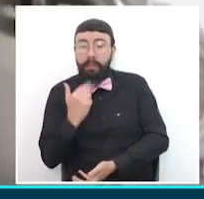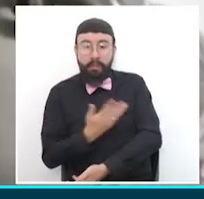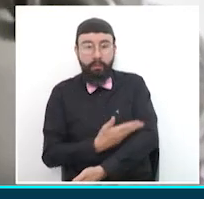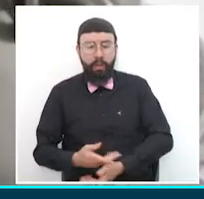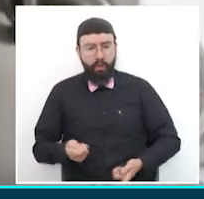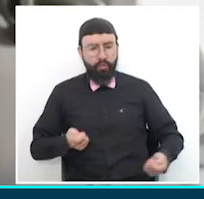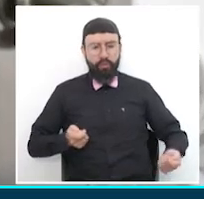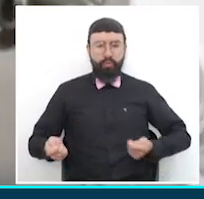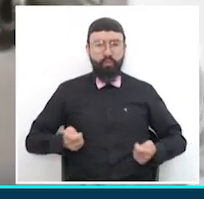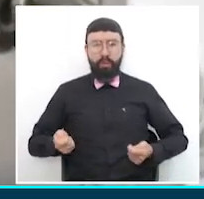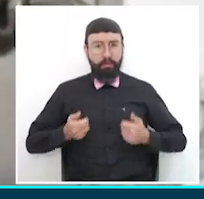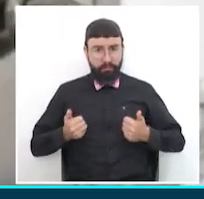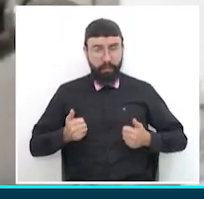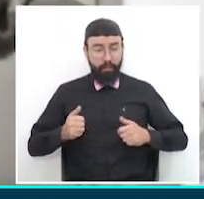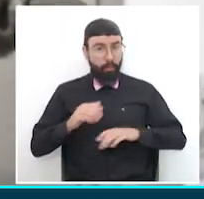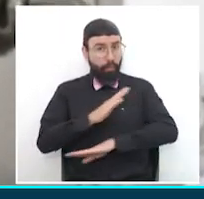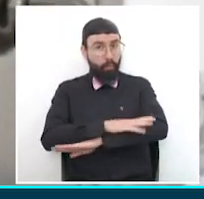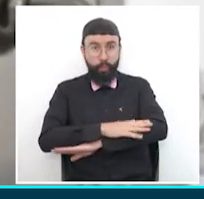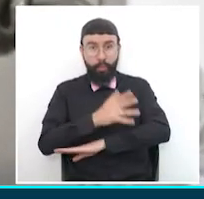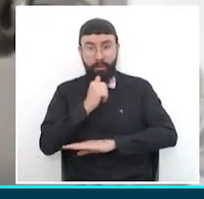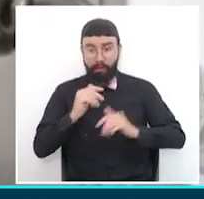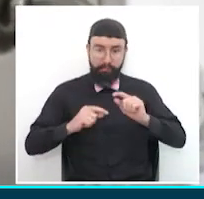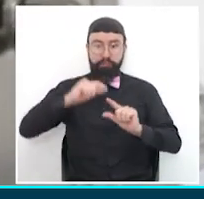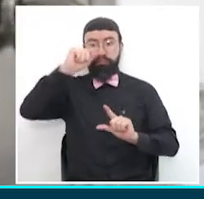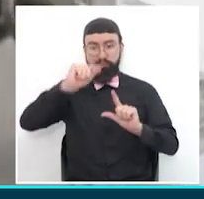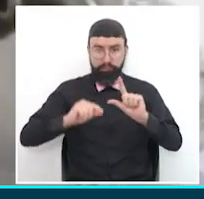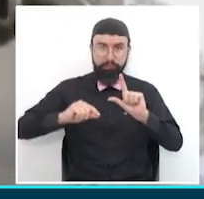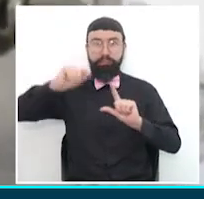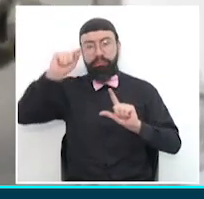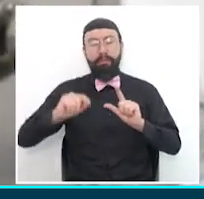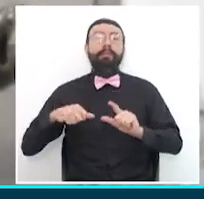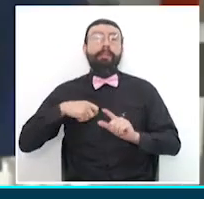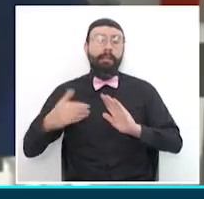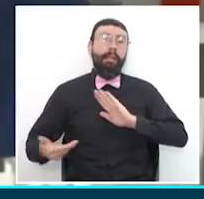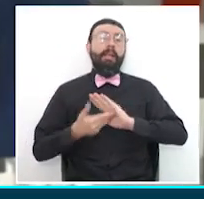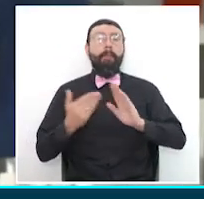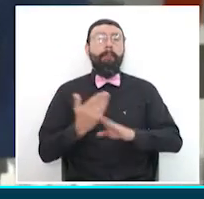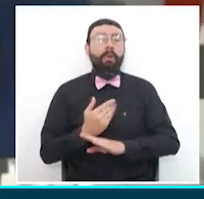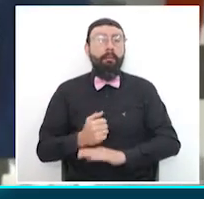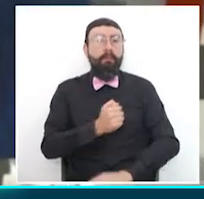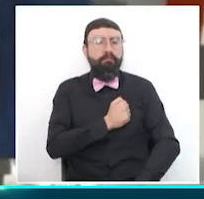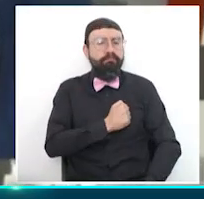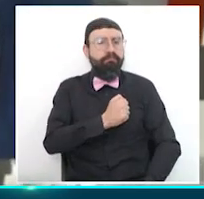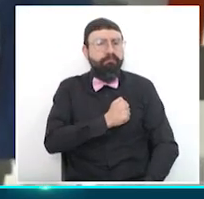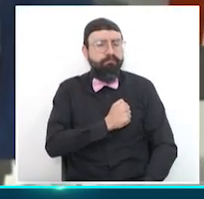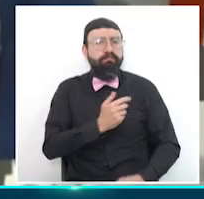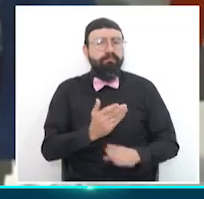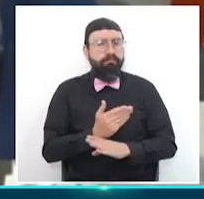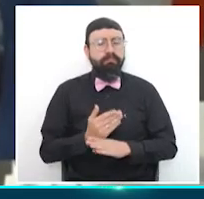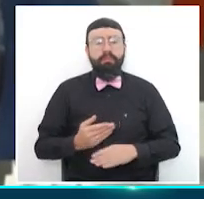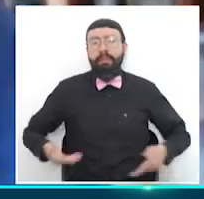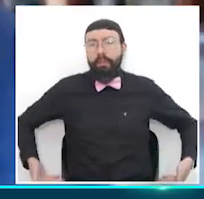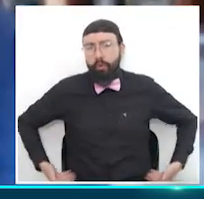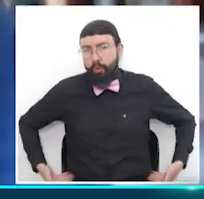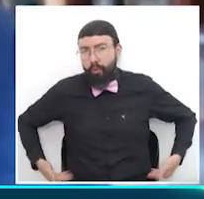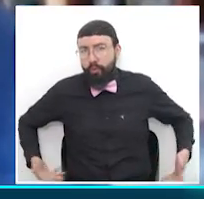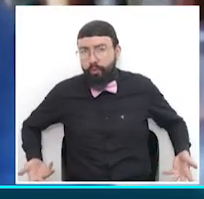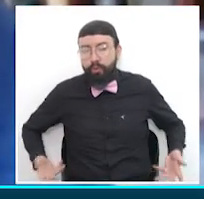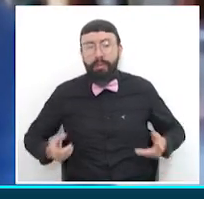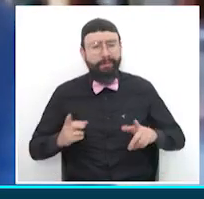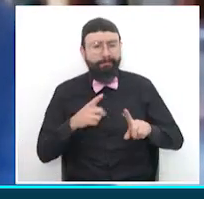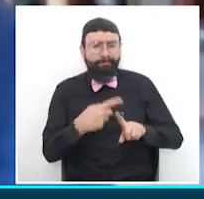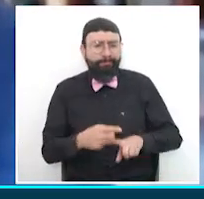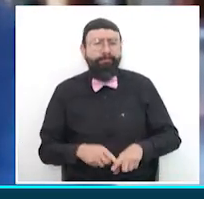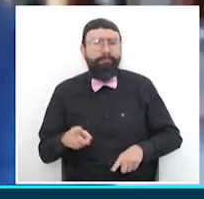controlado pues va a tener afectación de varios sistemas, con el sistema cardiovascular, la función renal, entre